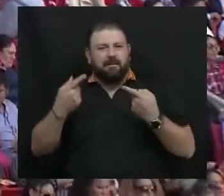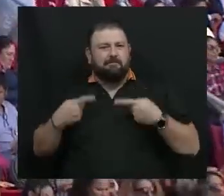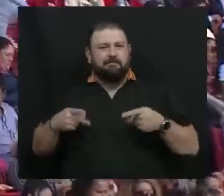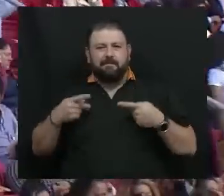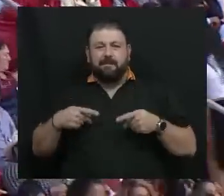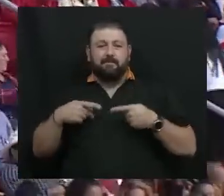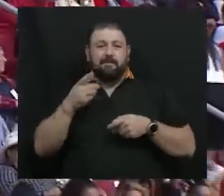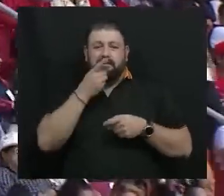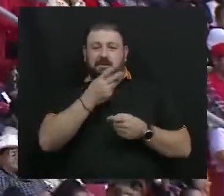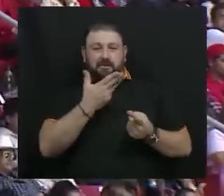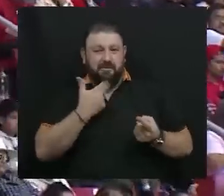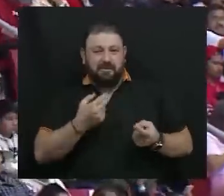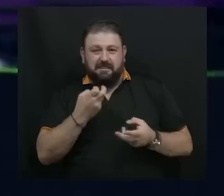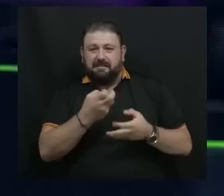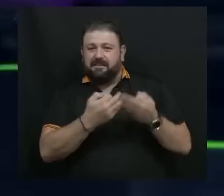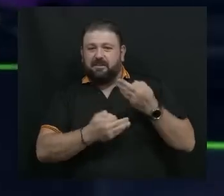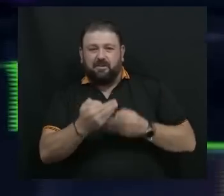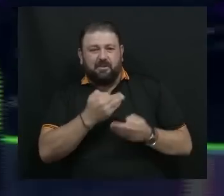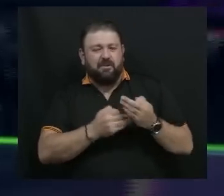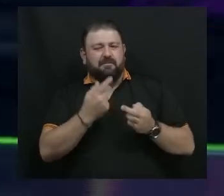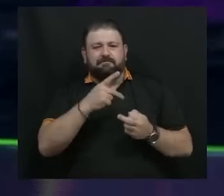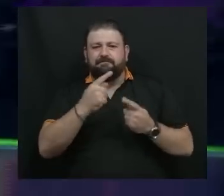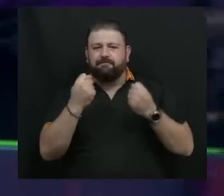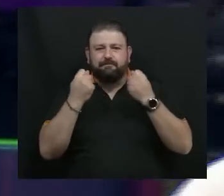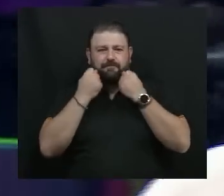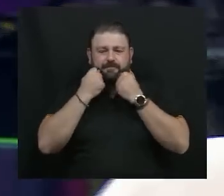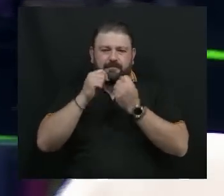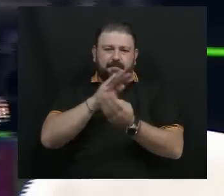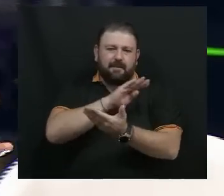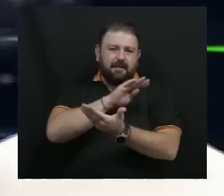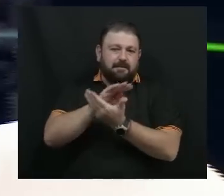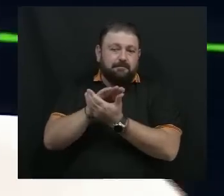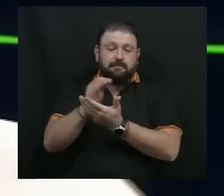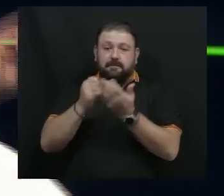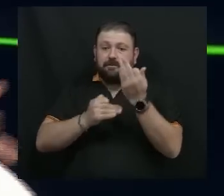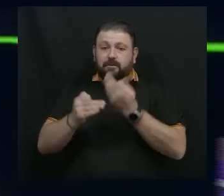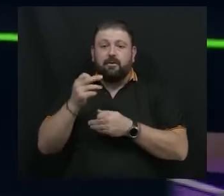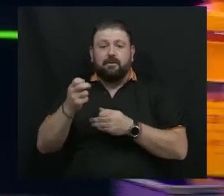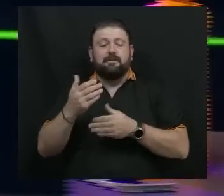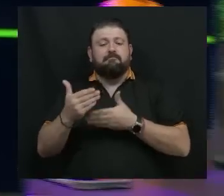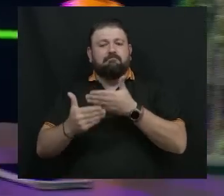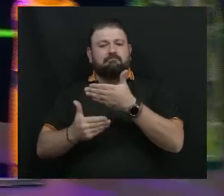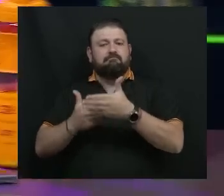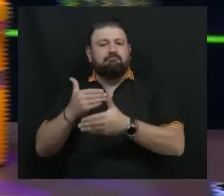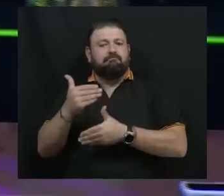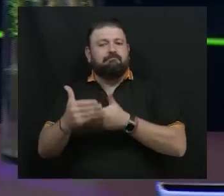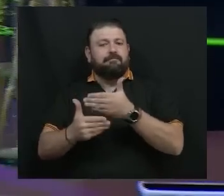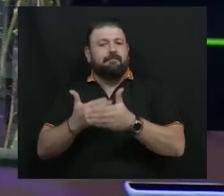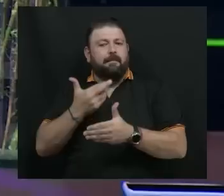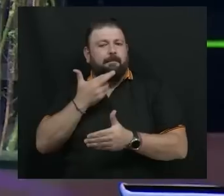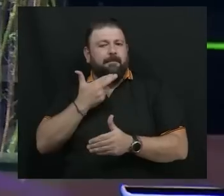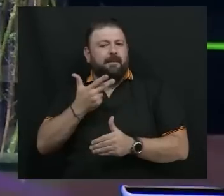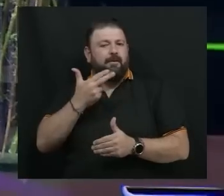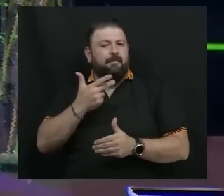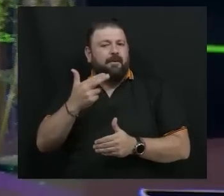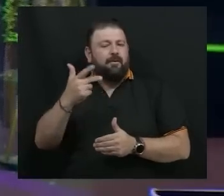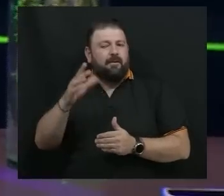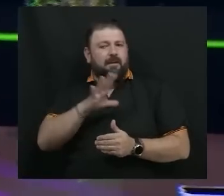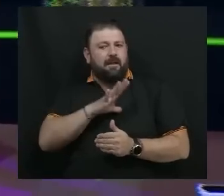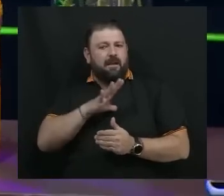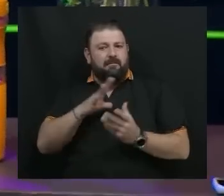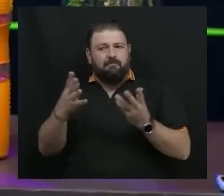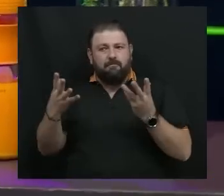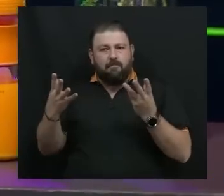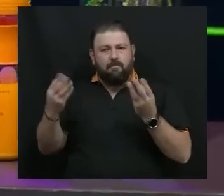creciendo. Tu gente va mejorando la calidad de vida, vas ganando más dinero, vas escuchando testimonios